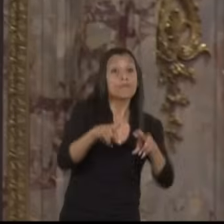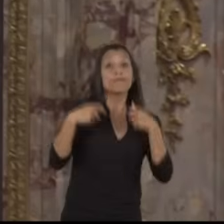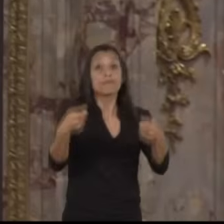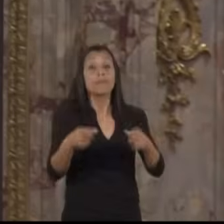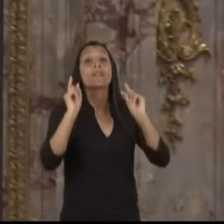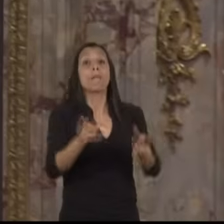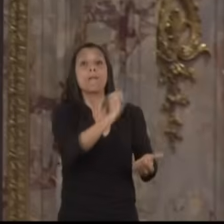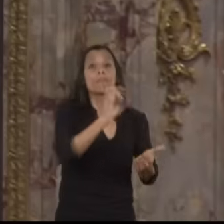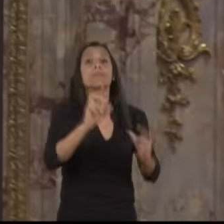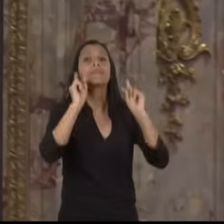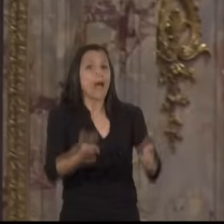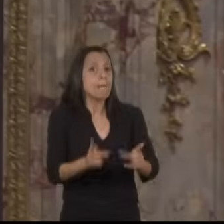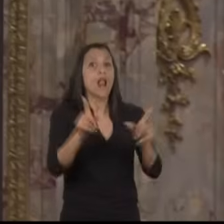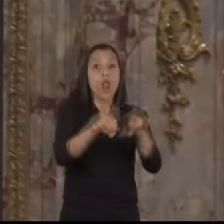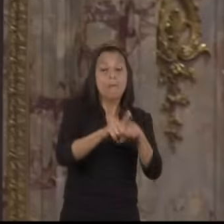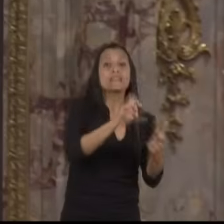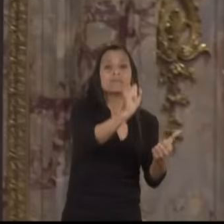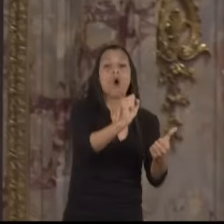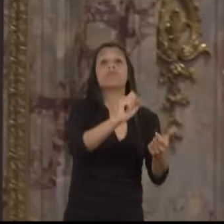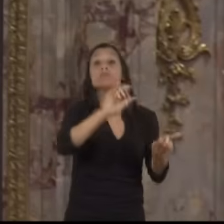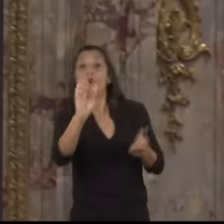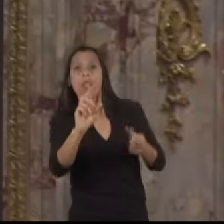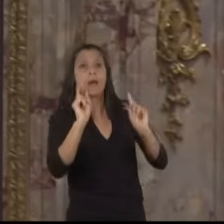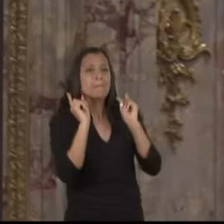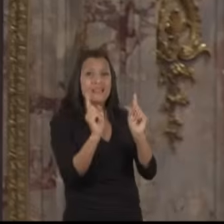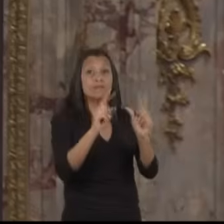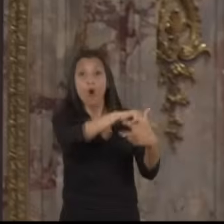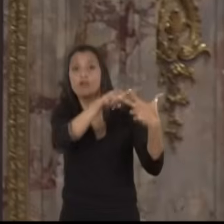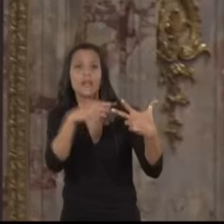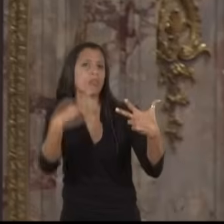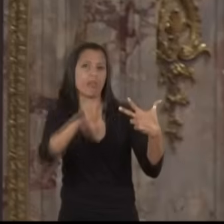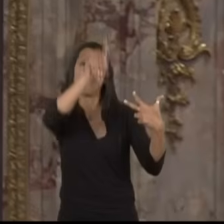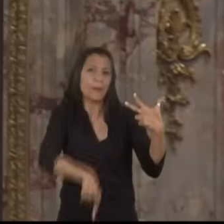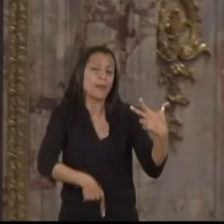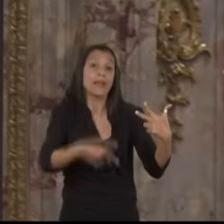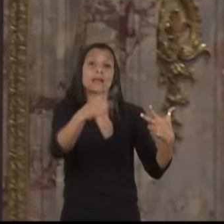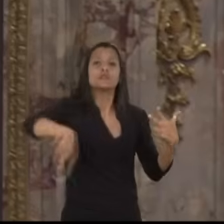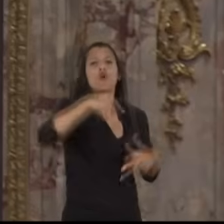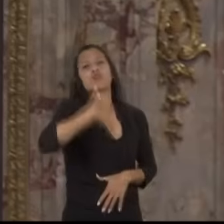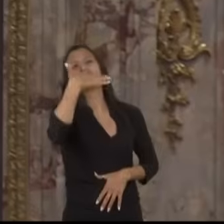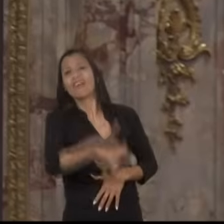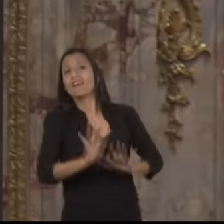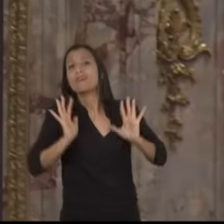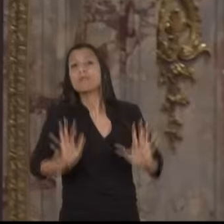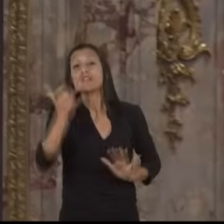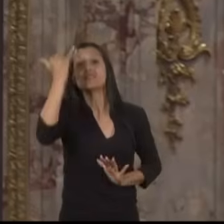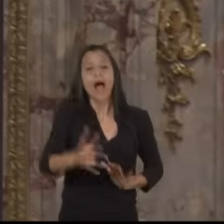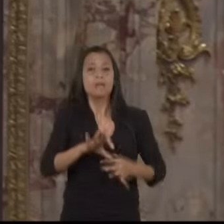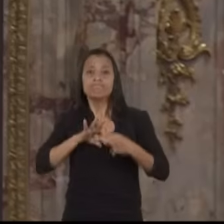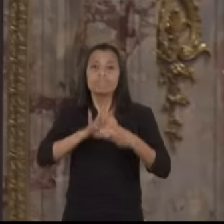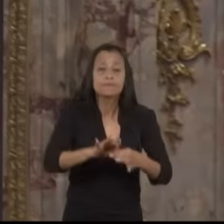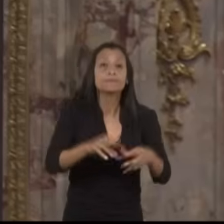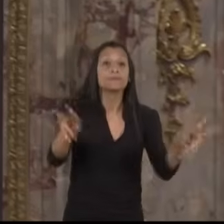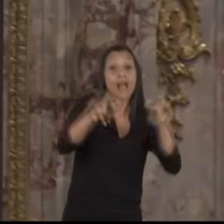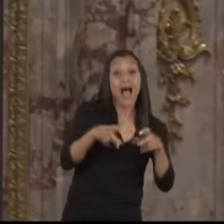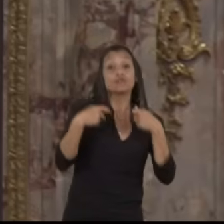monetario y por ende el orden cambiario. Tenemos que entender de una vez y para siempre que hay una relación directa entre el orden